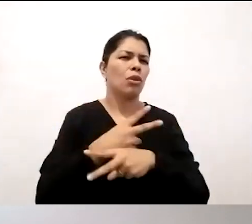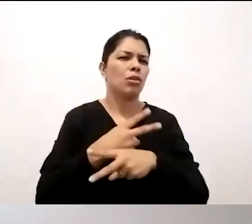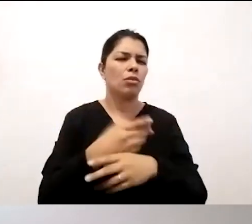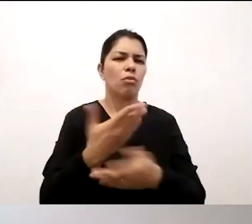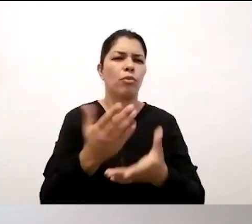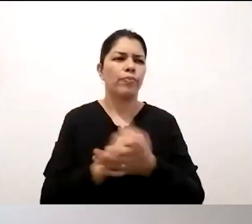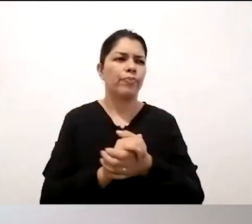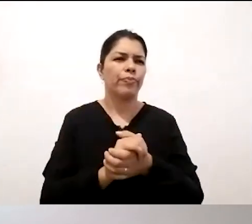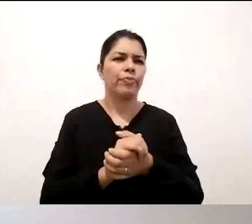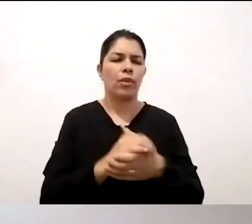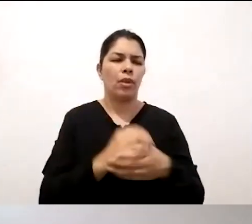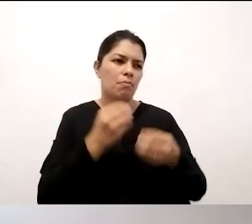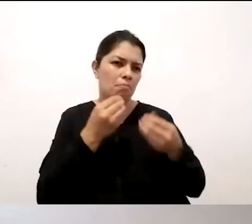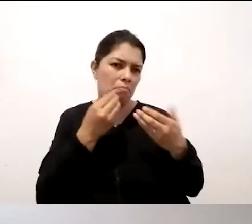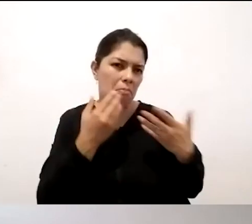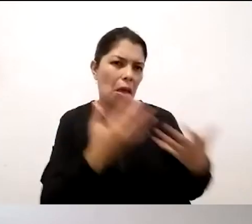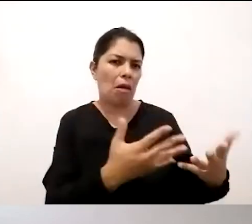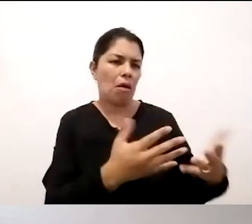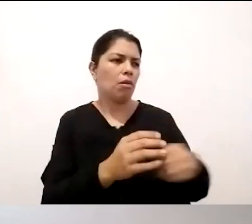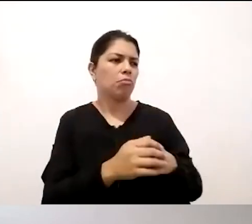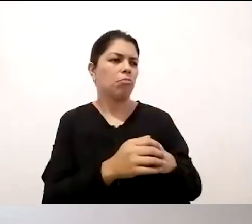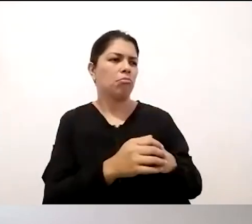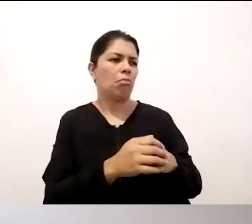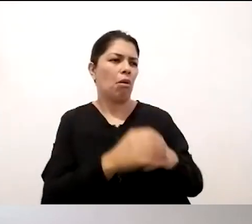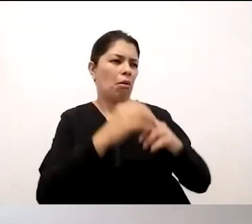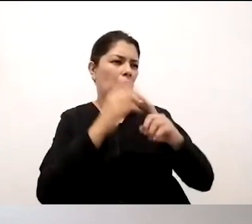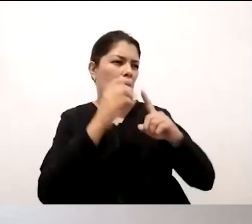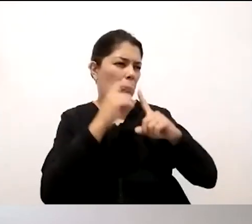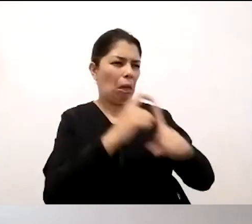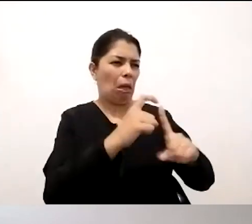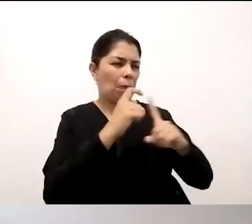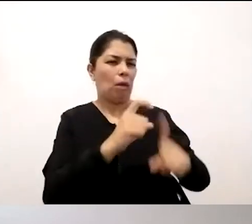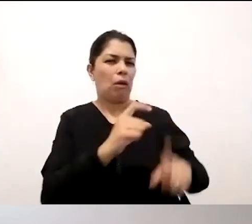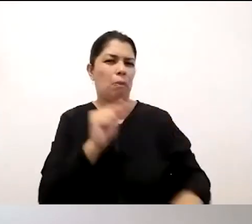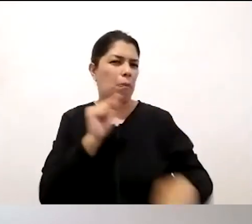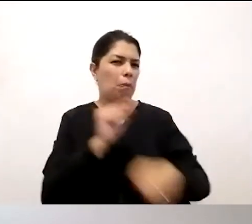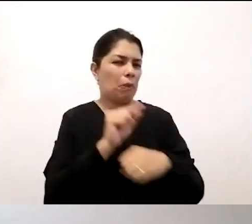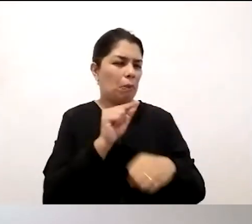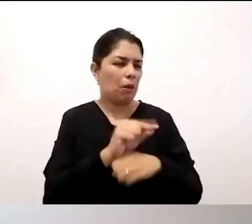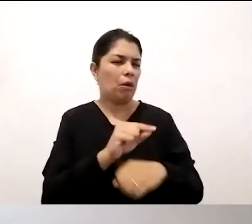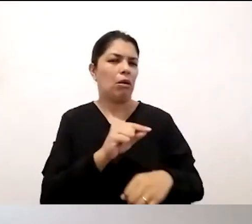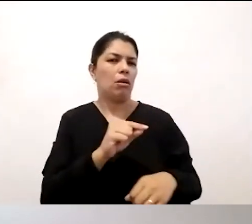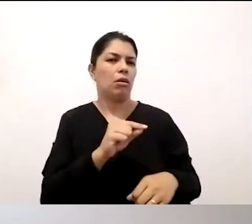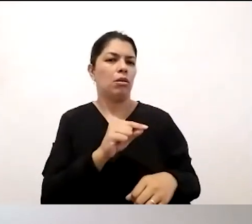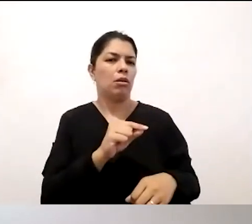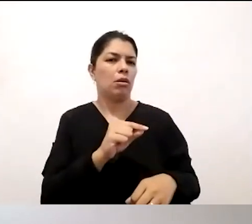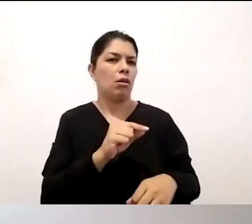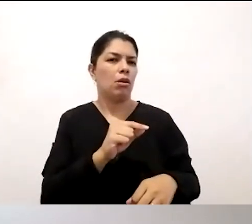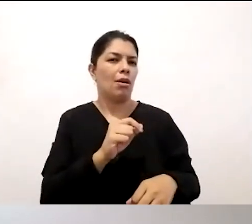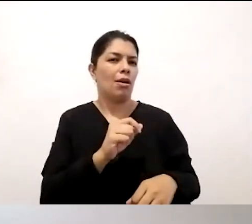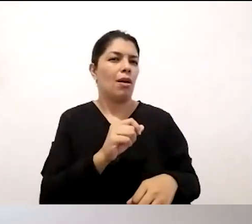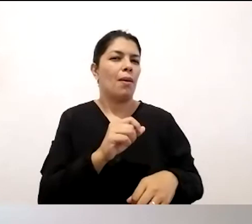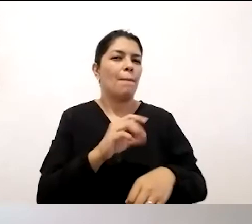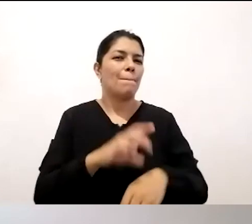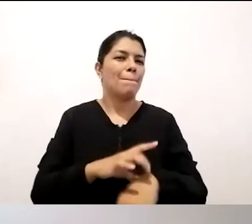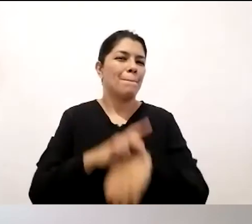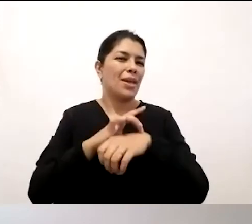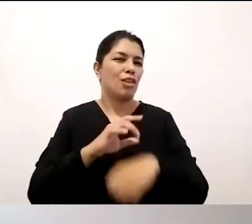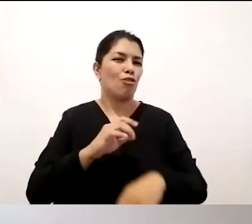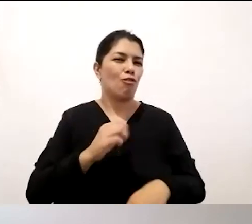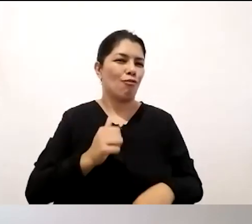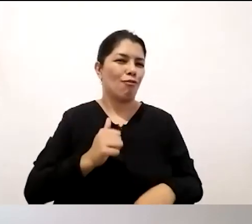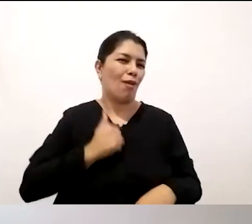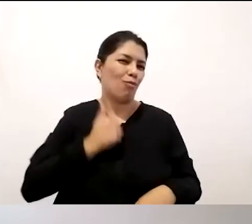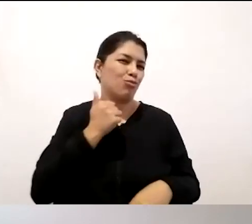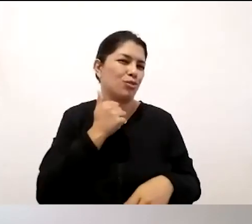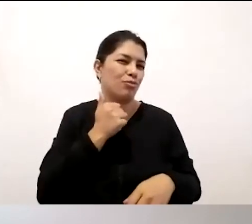y verbal, con un trato deshumanizante, con un abuso de la medicina o de las prácticas de la medicina